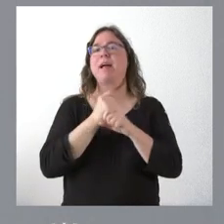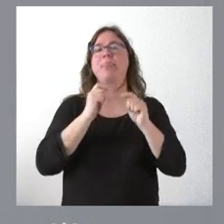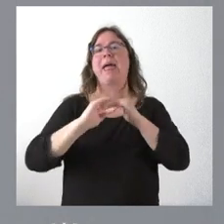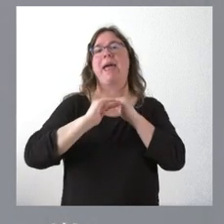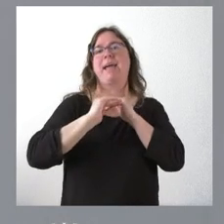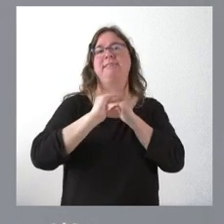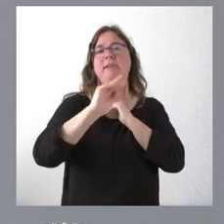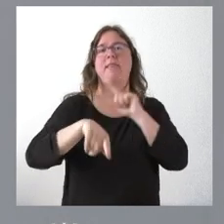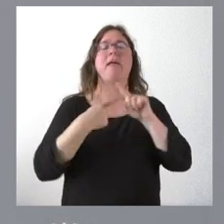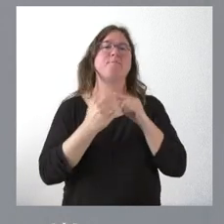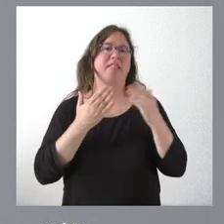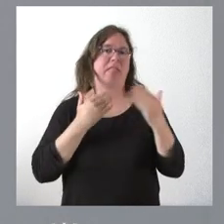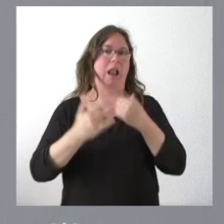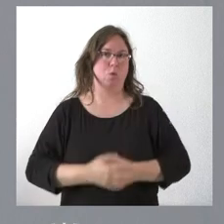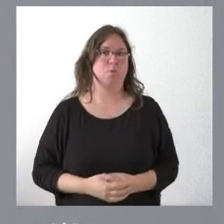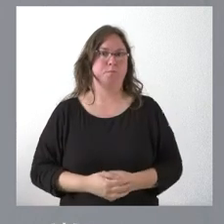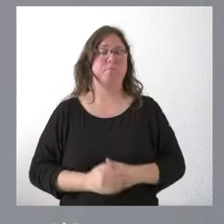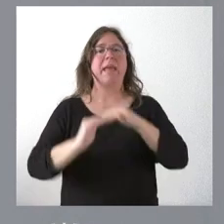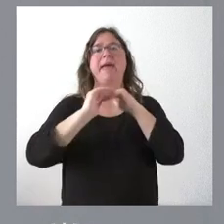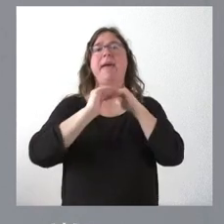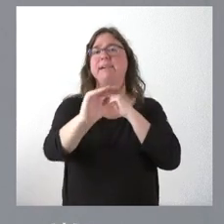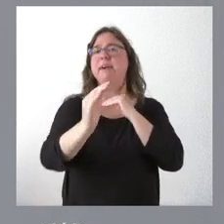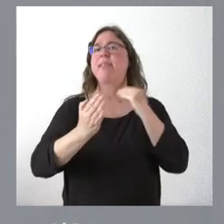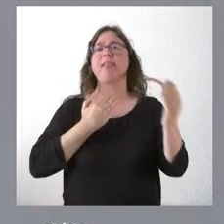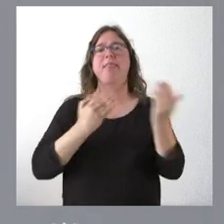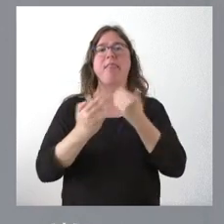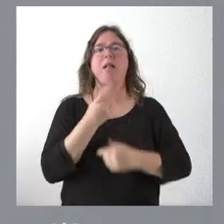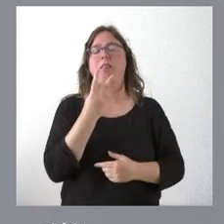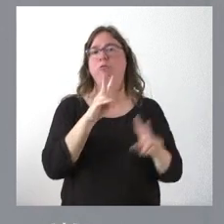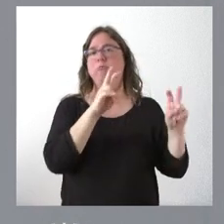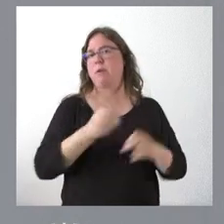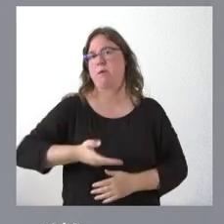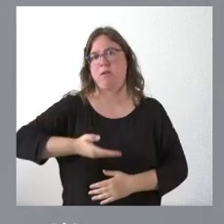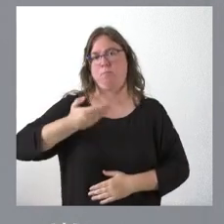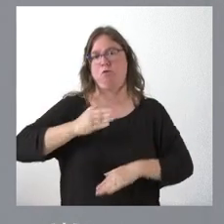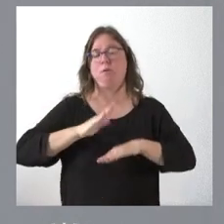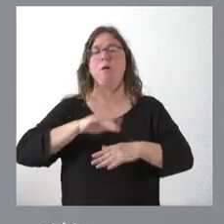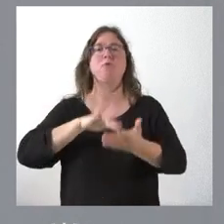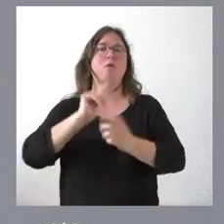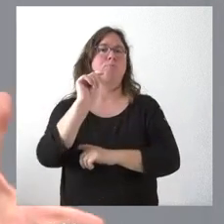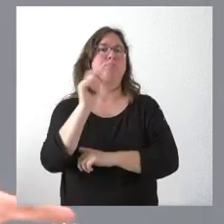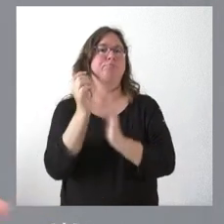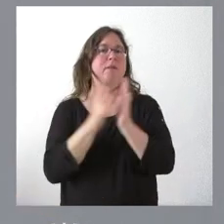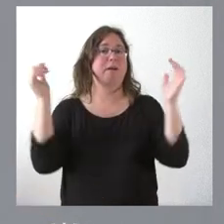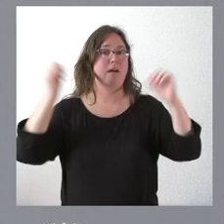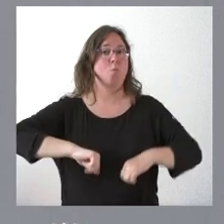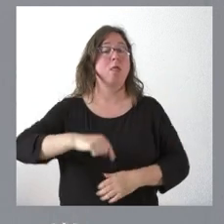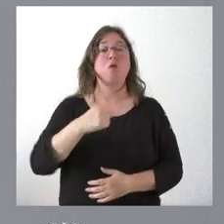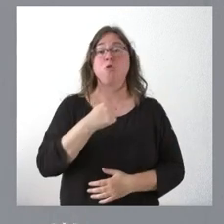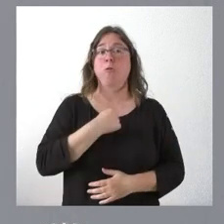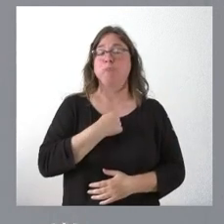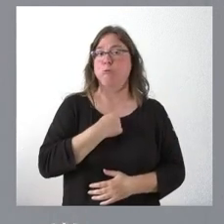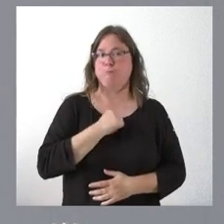por la vía del diálogo. La estabilidad y el diálogo creo que son dos aspectos muy importantes para alcanzar acuerdos. Yo no soy quien para